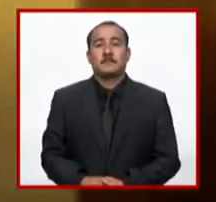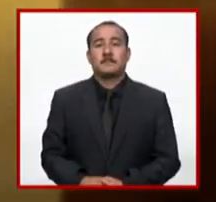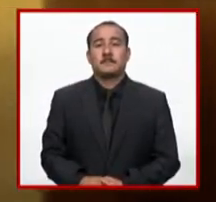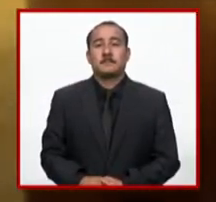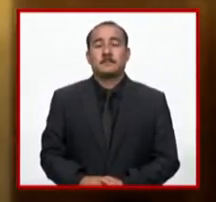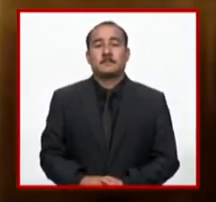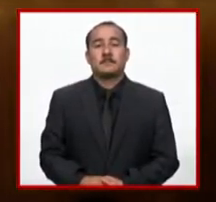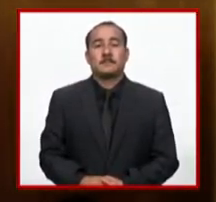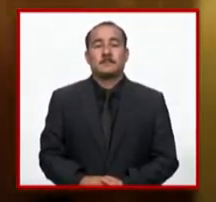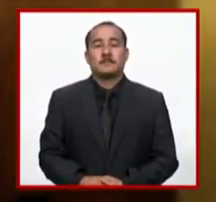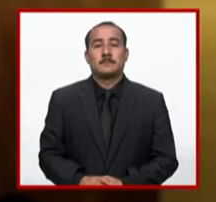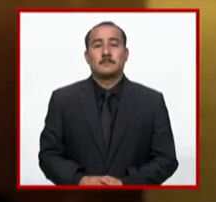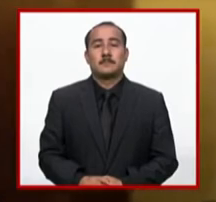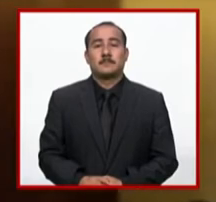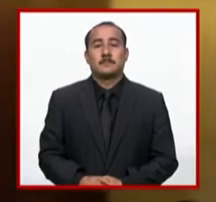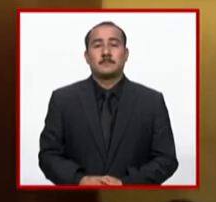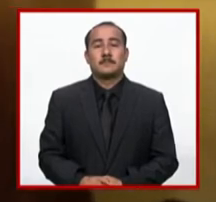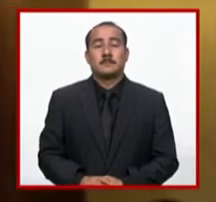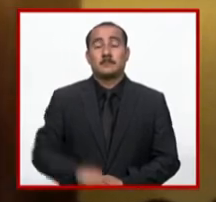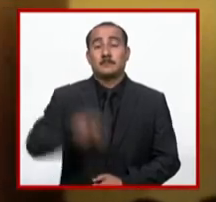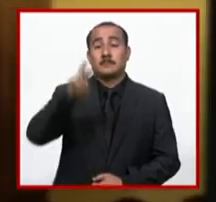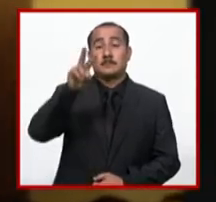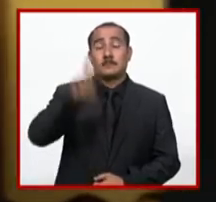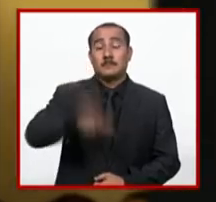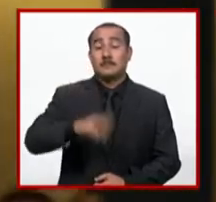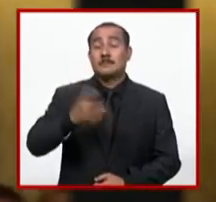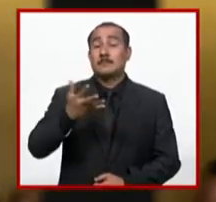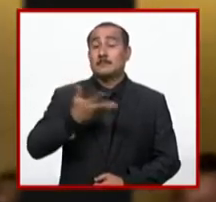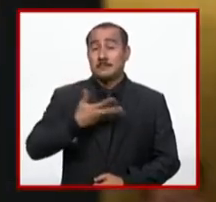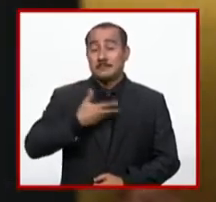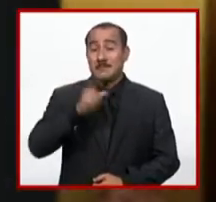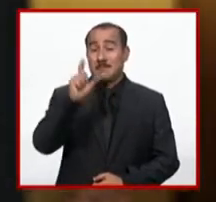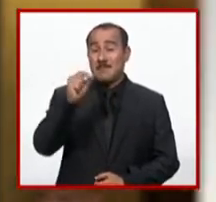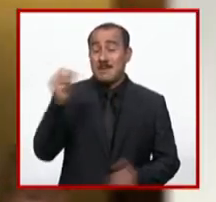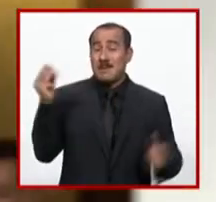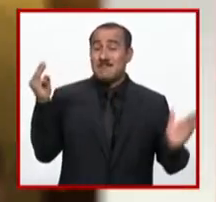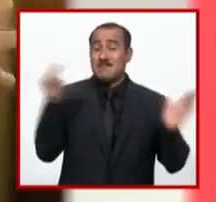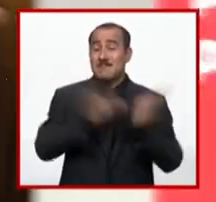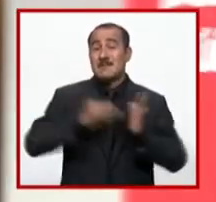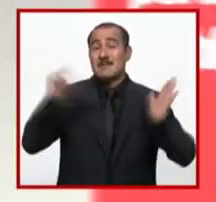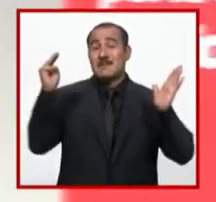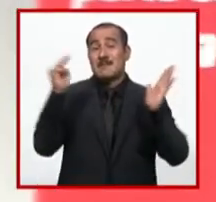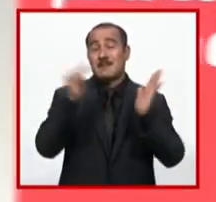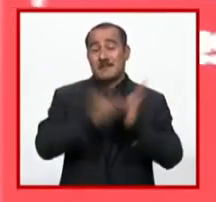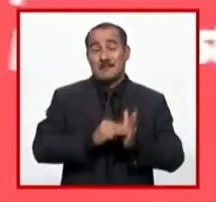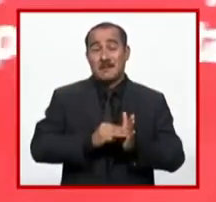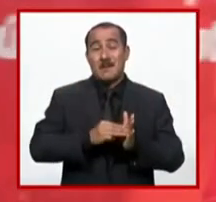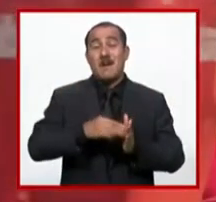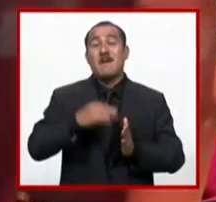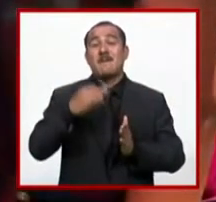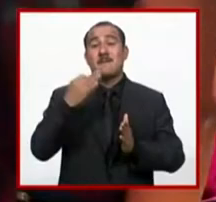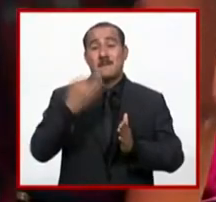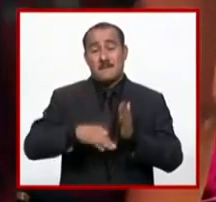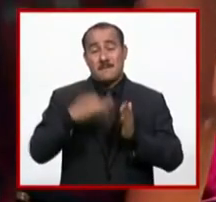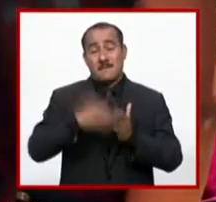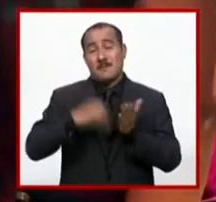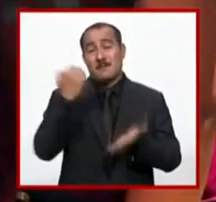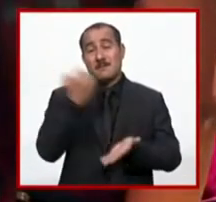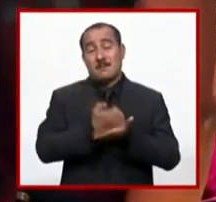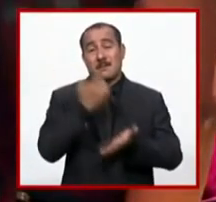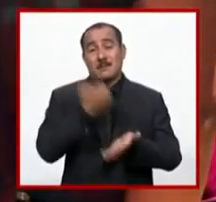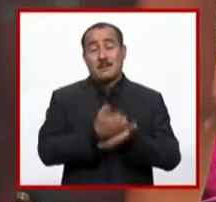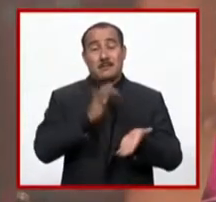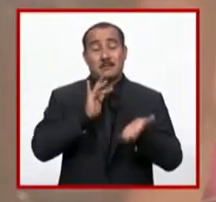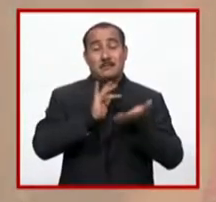Por supuesto que también tenemos un fondo de 20,000 millones para apoyar estrictamente en lo económico